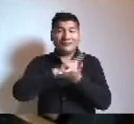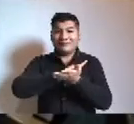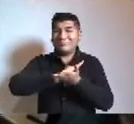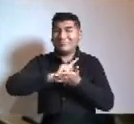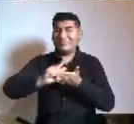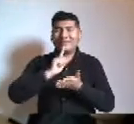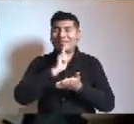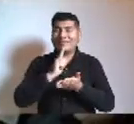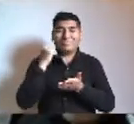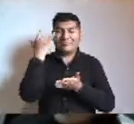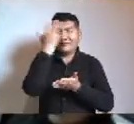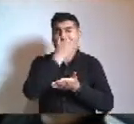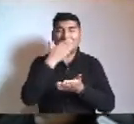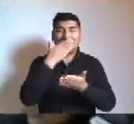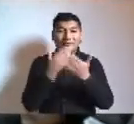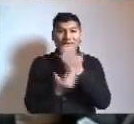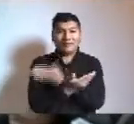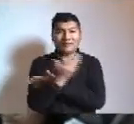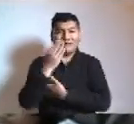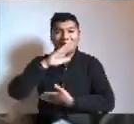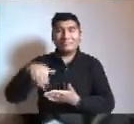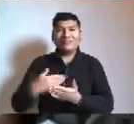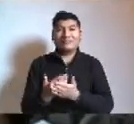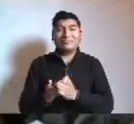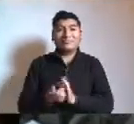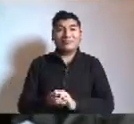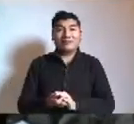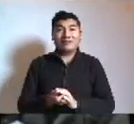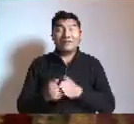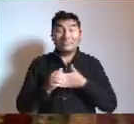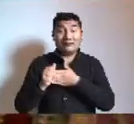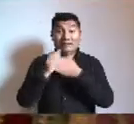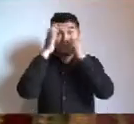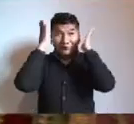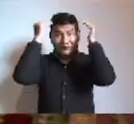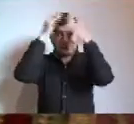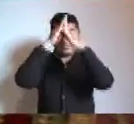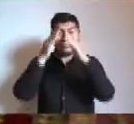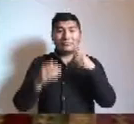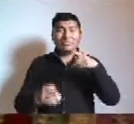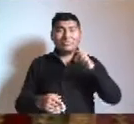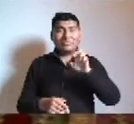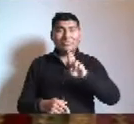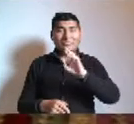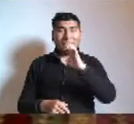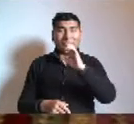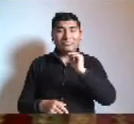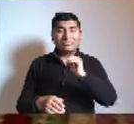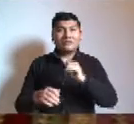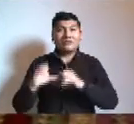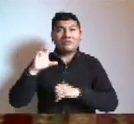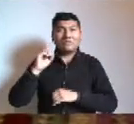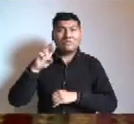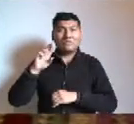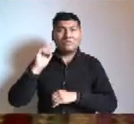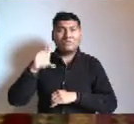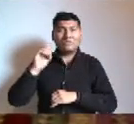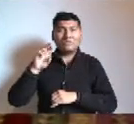maravillosamente hermosa. Muy buenos días tengan ustedes. Preside esta celebración Monseñor Percy Galván, obispo de la Prelatura de